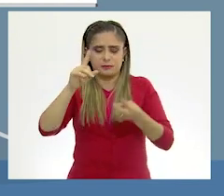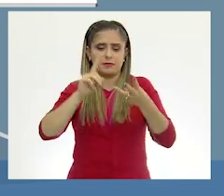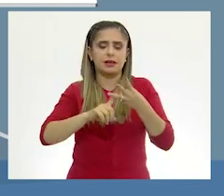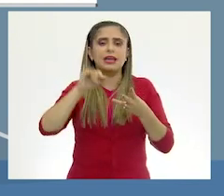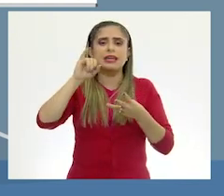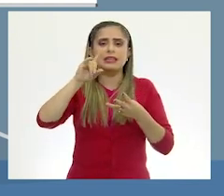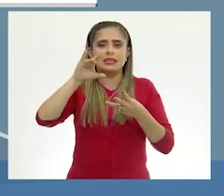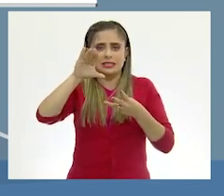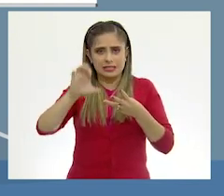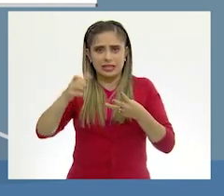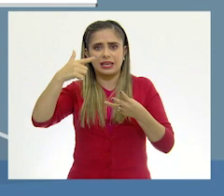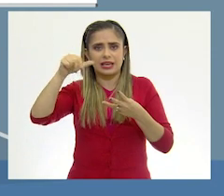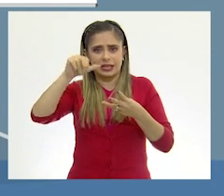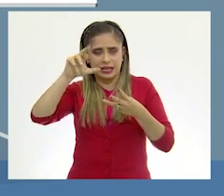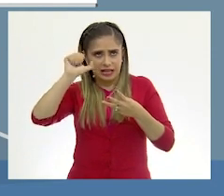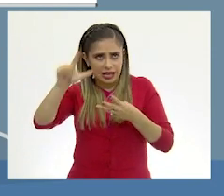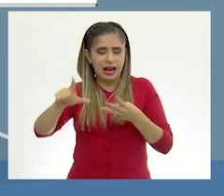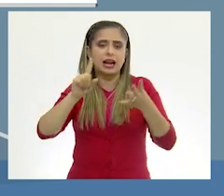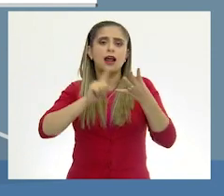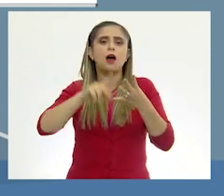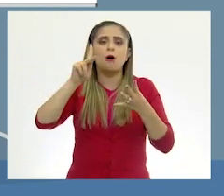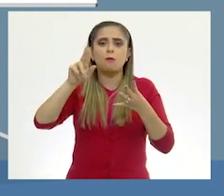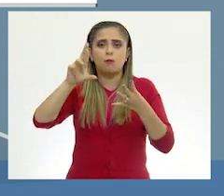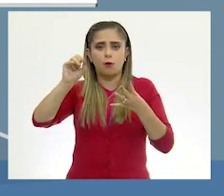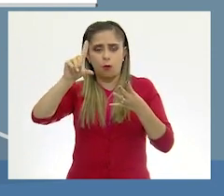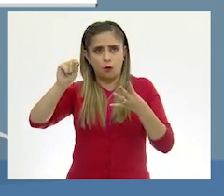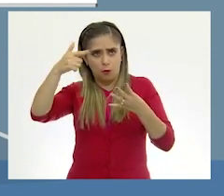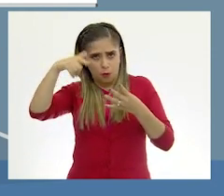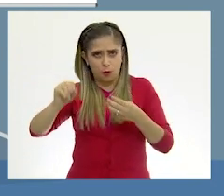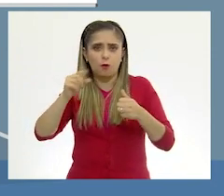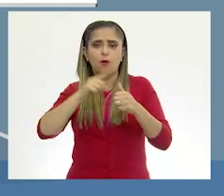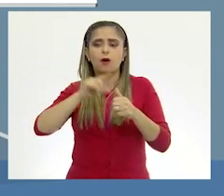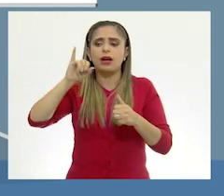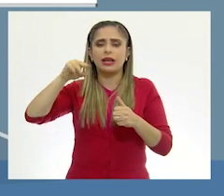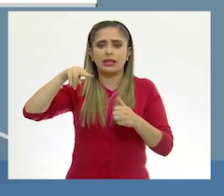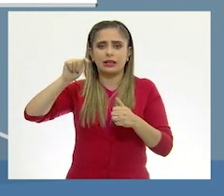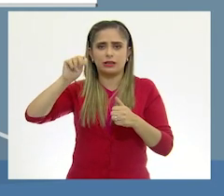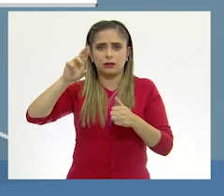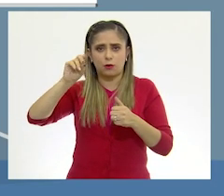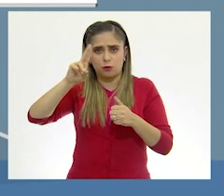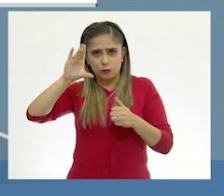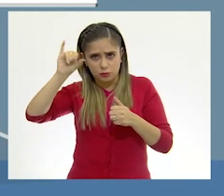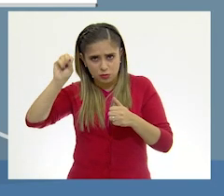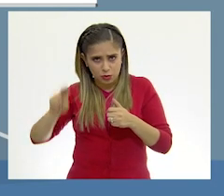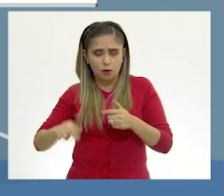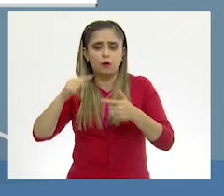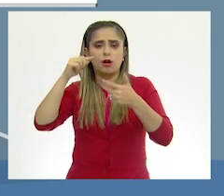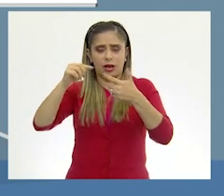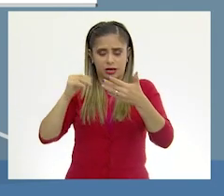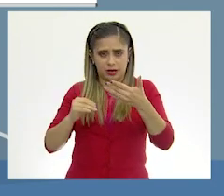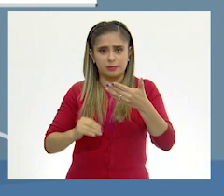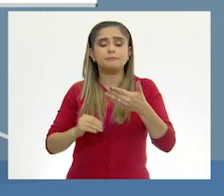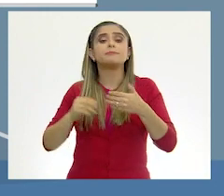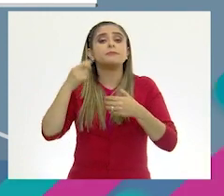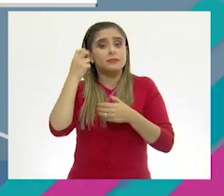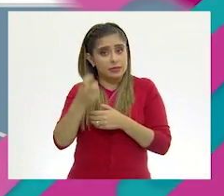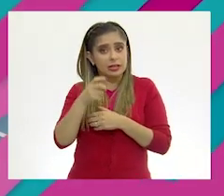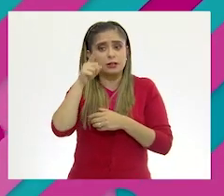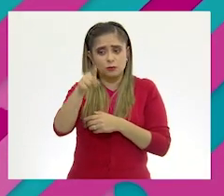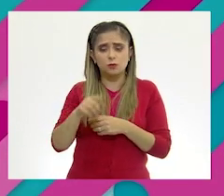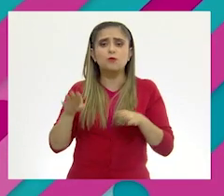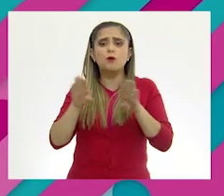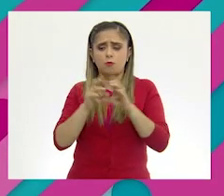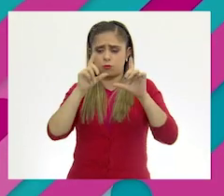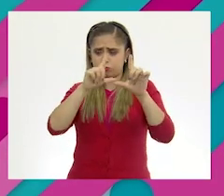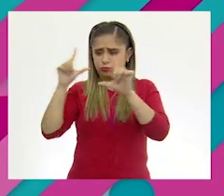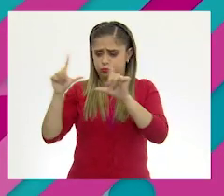prólogo, introducción, cuerpo del trabajo, conclusiones y bibliografía. Para elaborar una monografía, es importante seguir